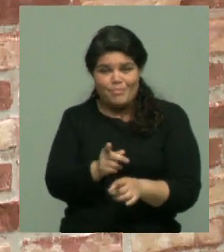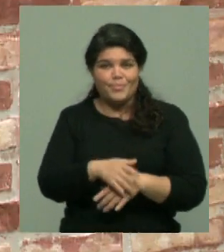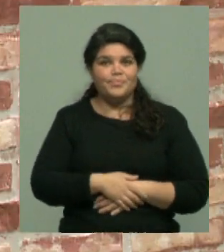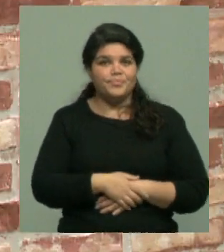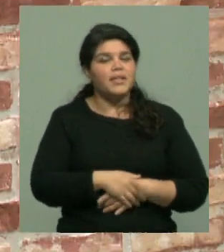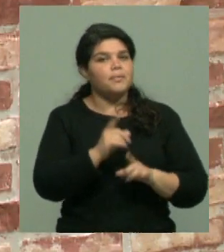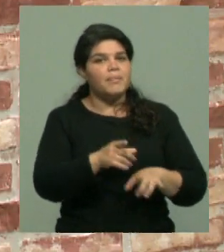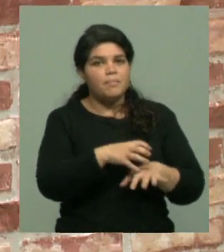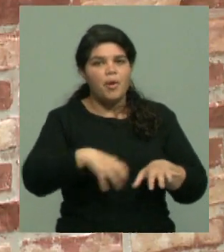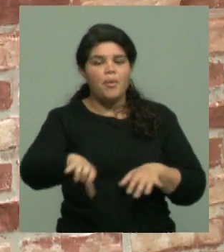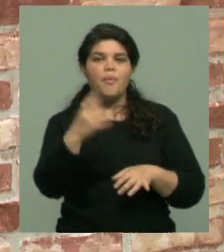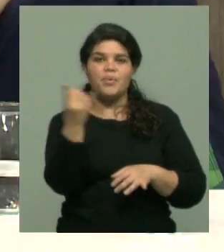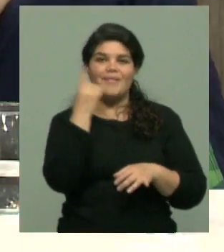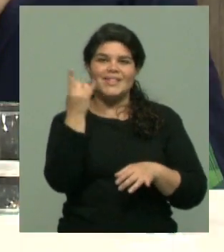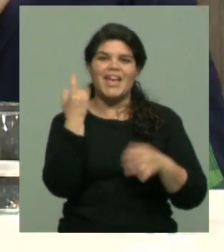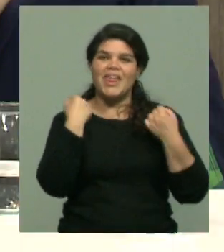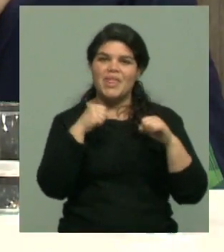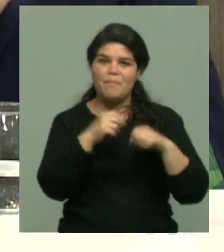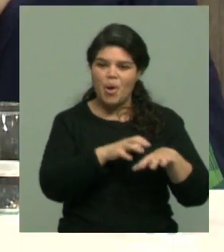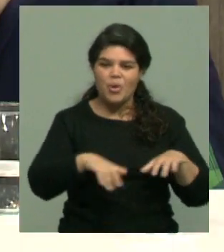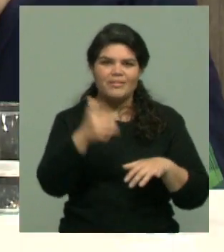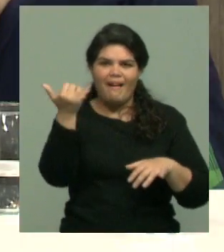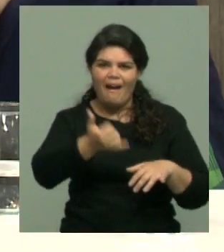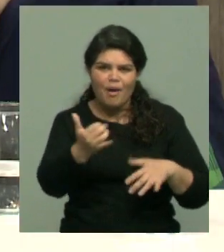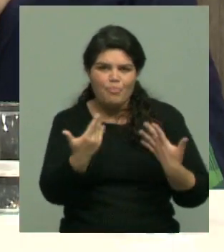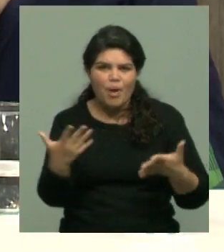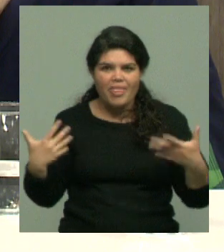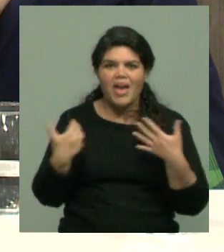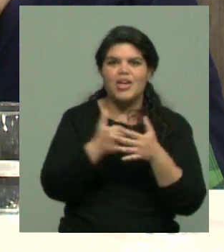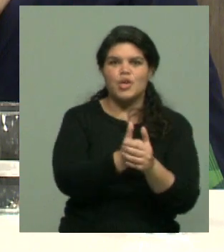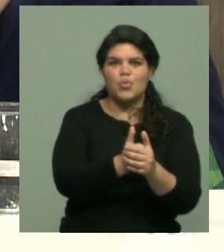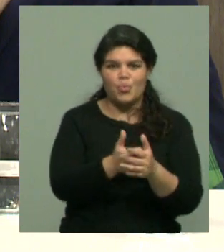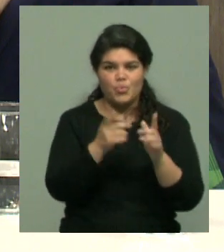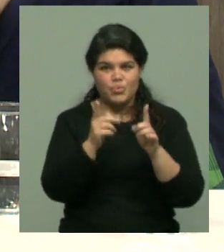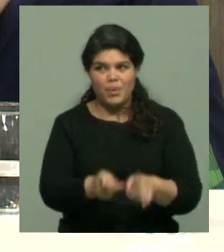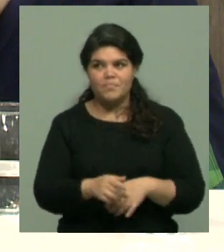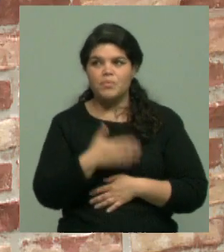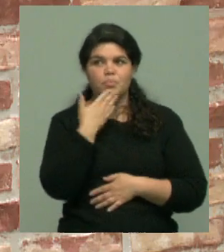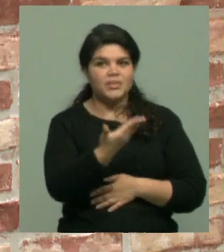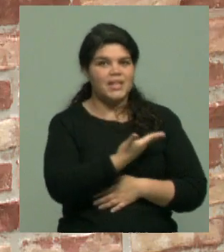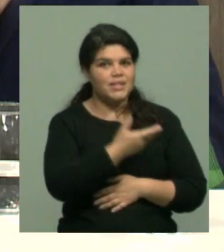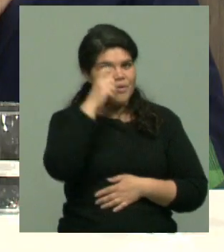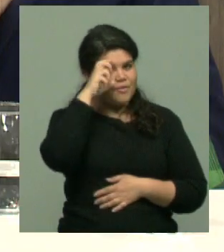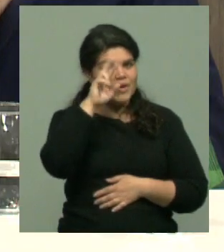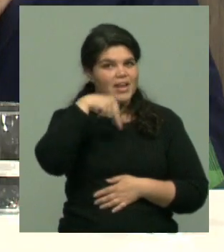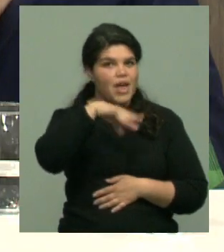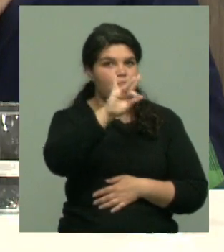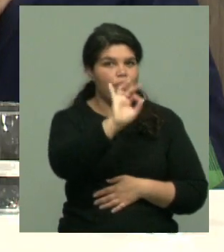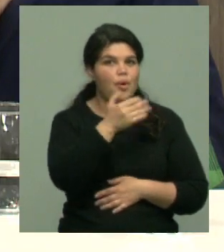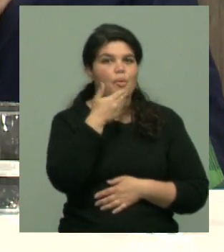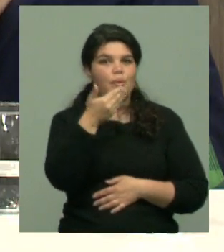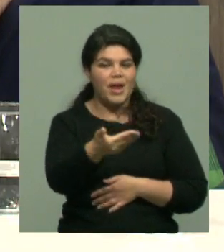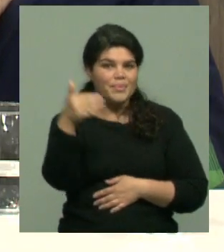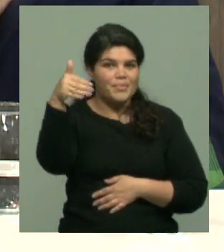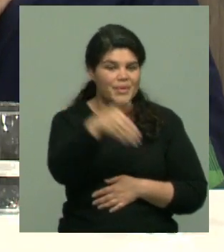en su área de deportes nos da esa oportunidad. Así es que les agradecemos a ustedes, a Fernando. Muchas gracias, Fernando, por haber venido para contarnos un